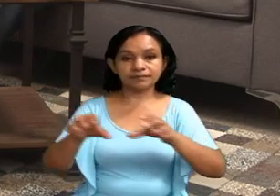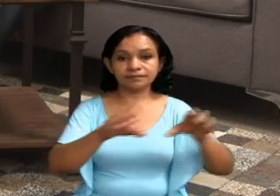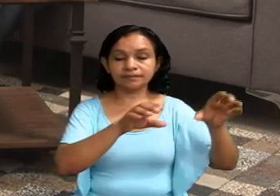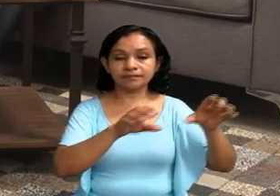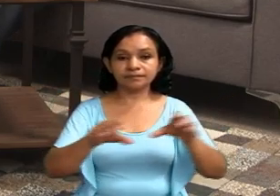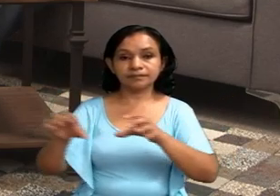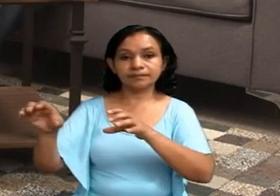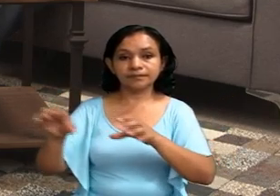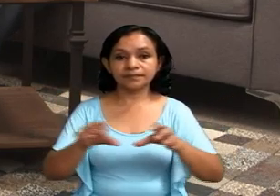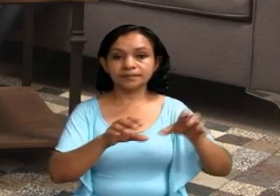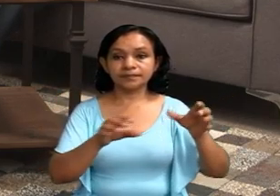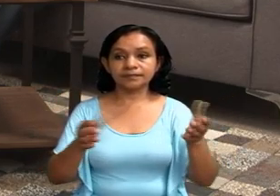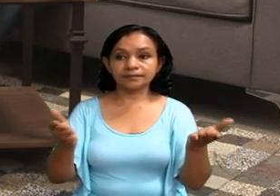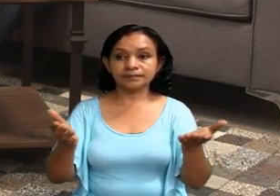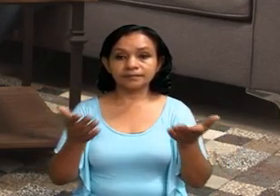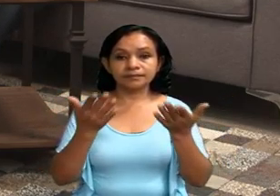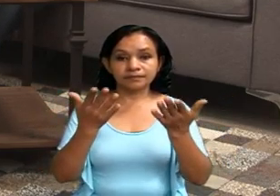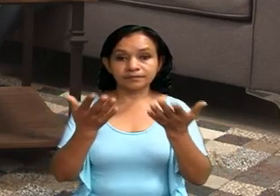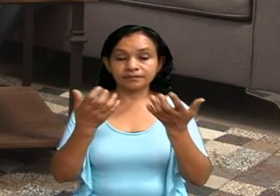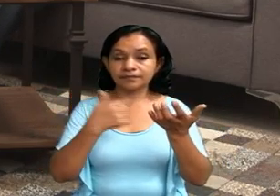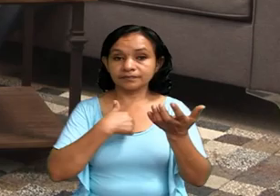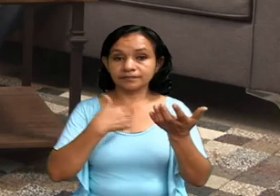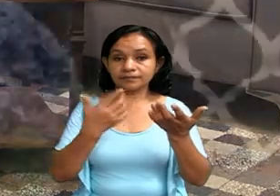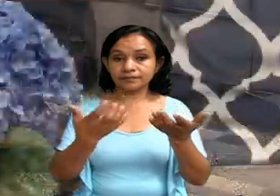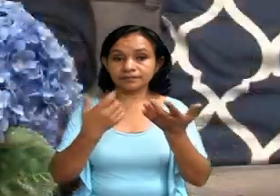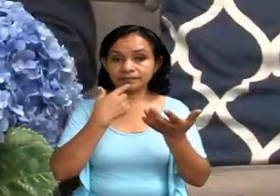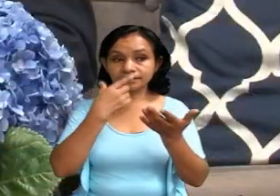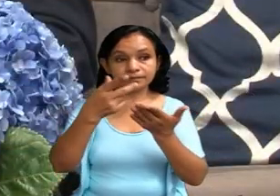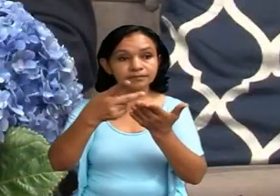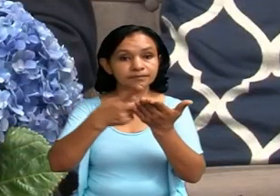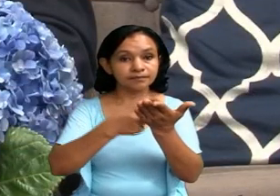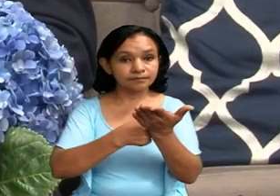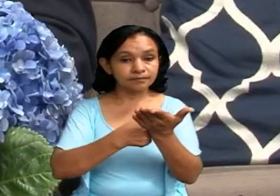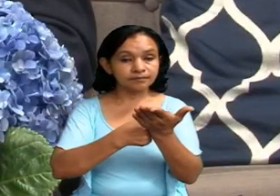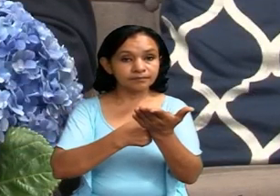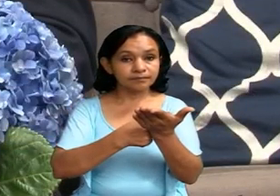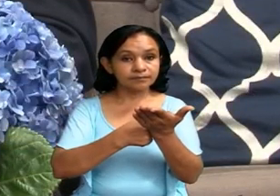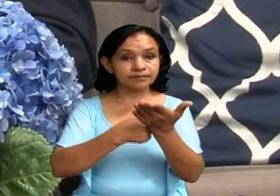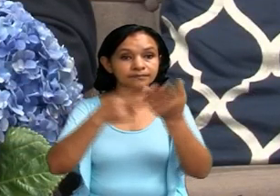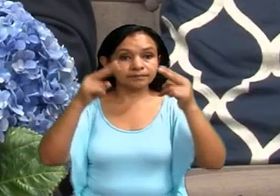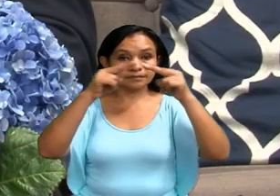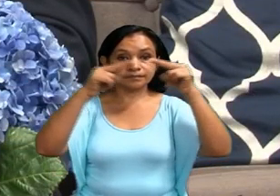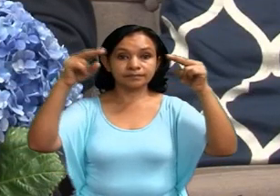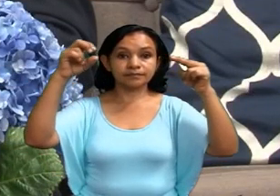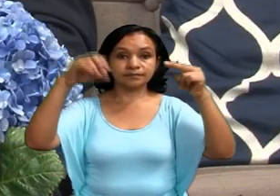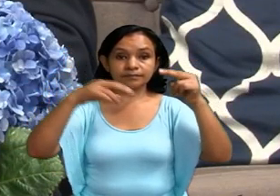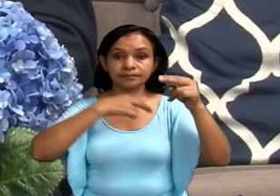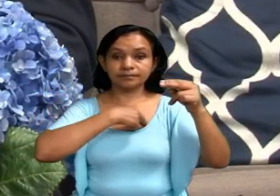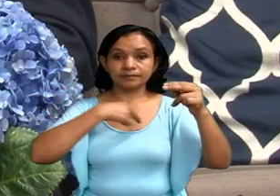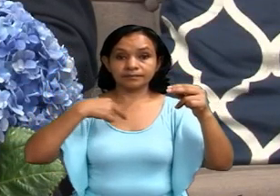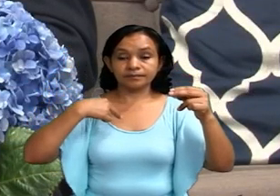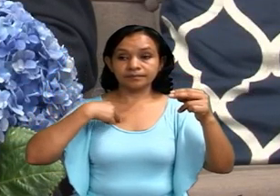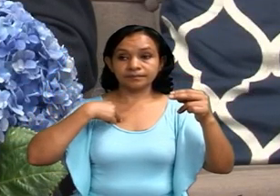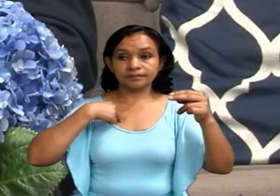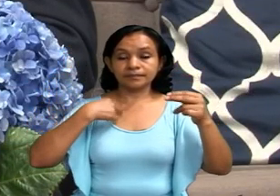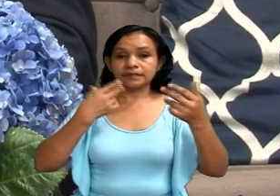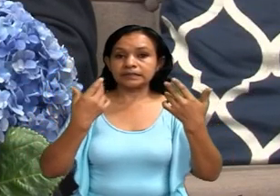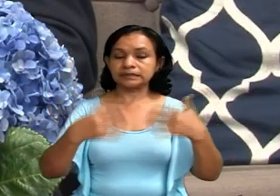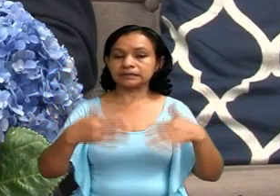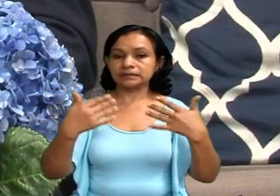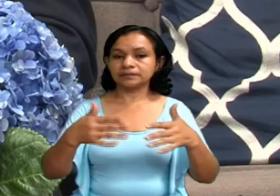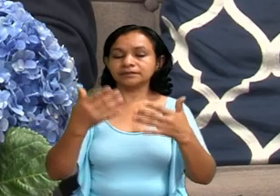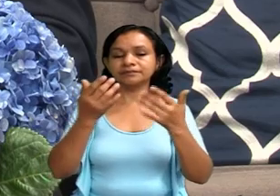Y quiero decirle que este proyecto de eficiencia energética ha sido el talón de Aquiles